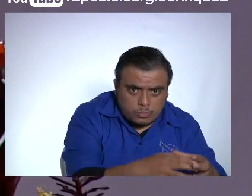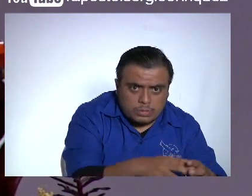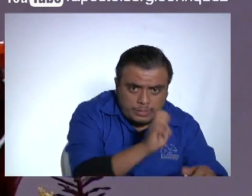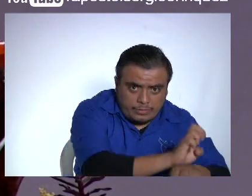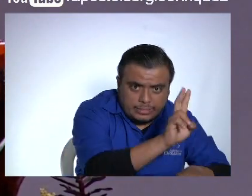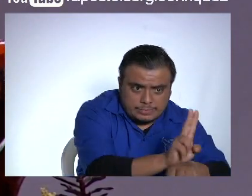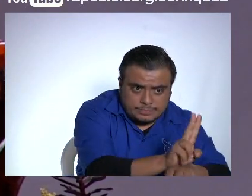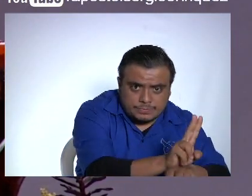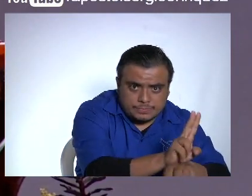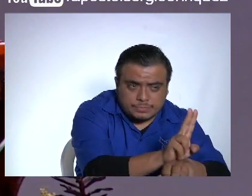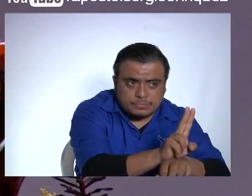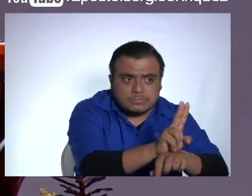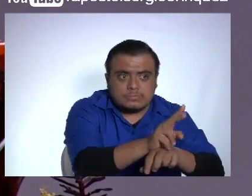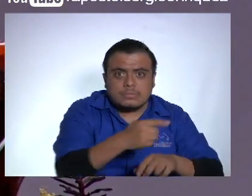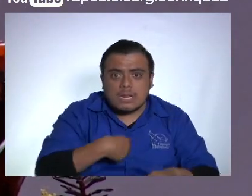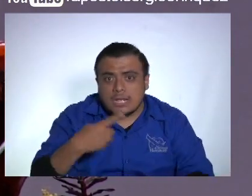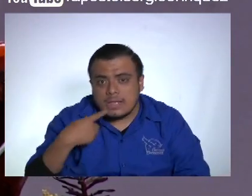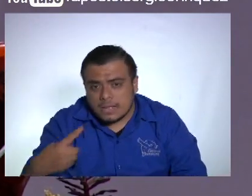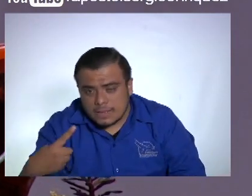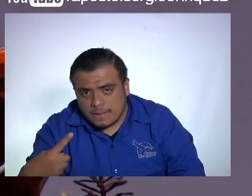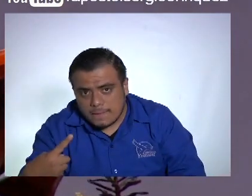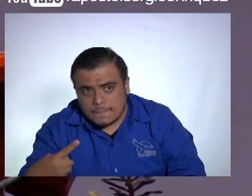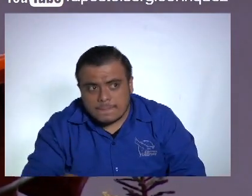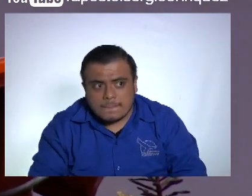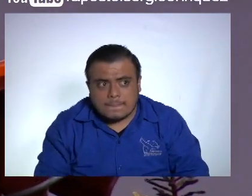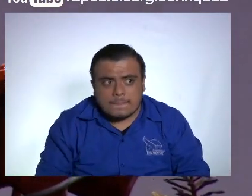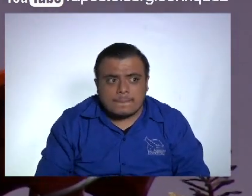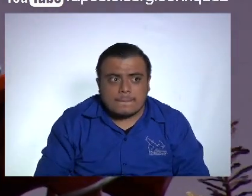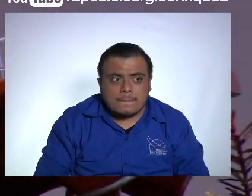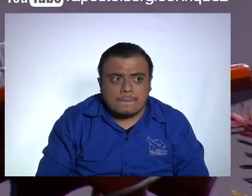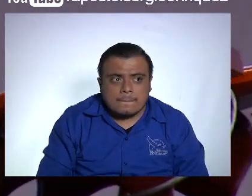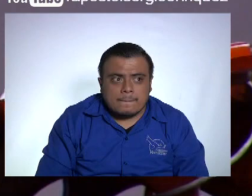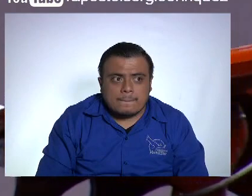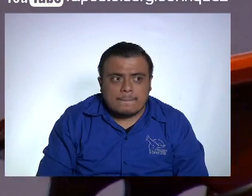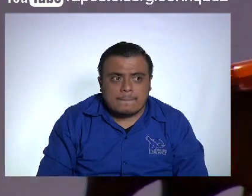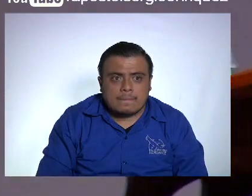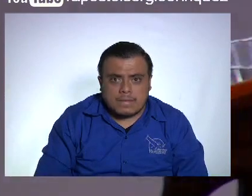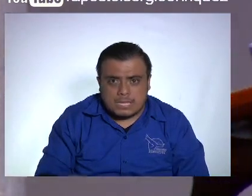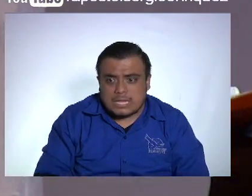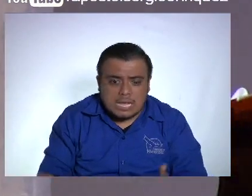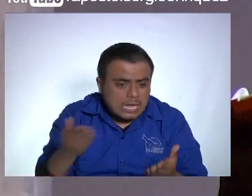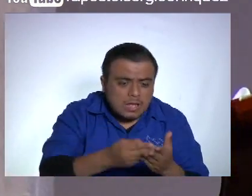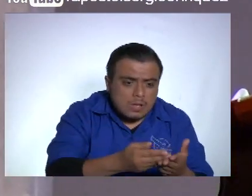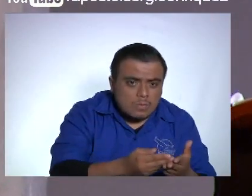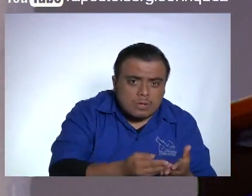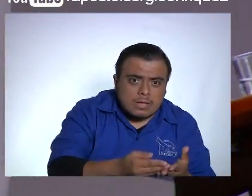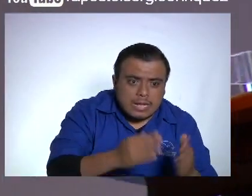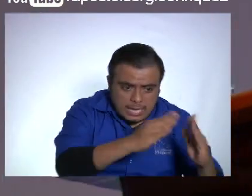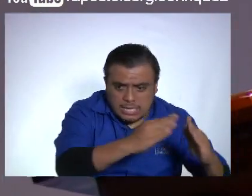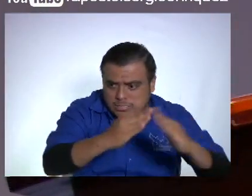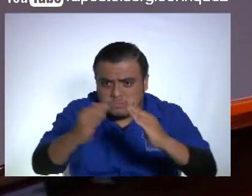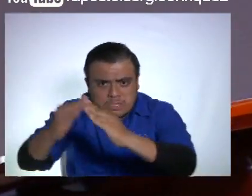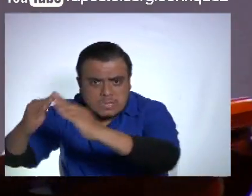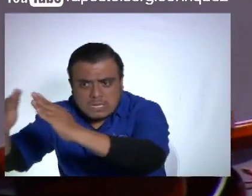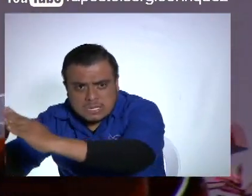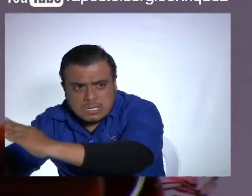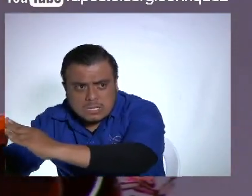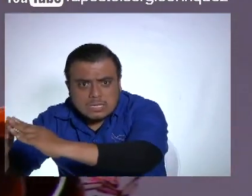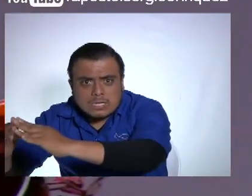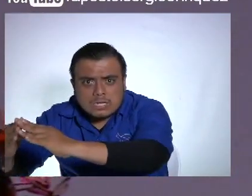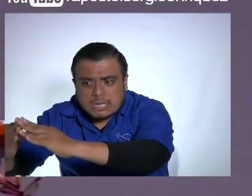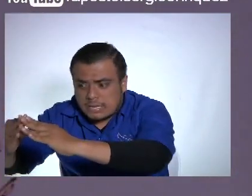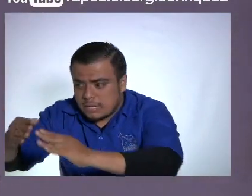yo les he dicho que ahora vamos a cantar cada vez que salimos de dos en dos, casa por casa, nos vamos a poner ahí en una esquina a